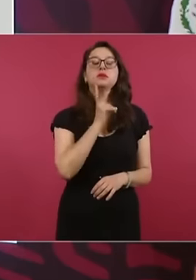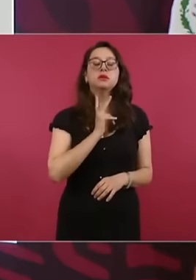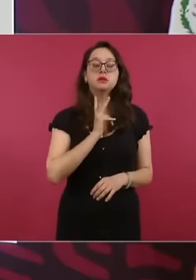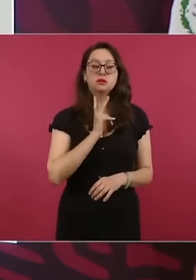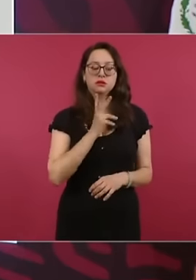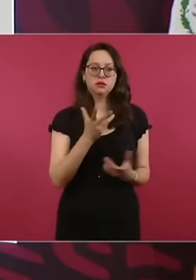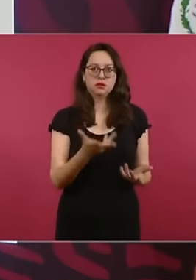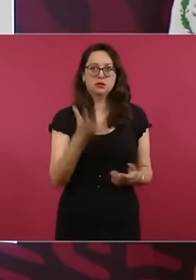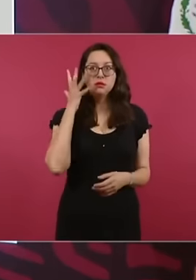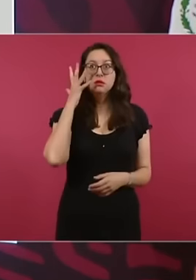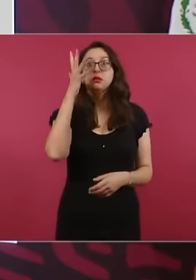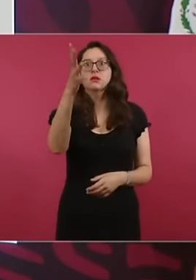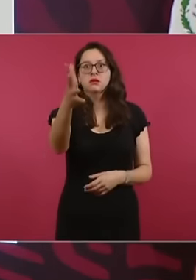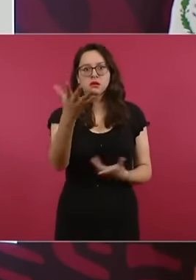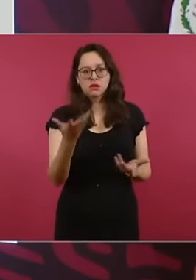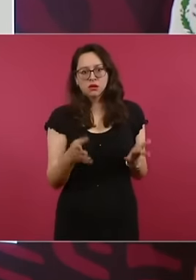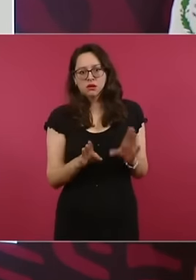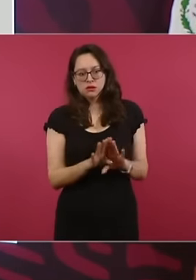Las reservas.